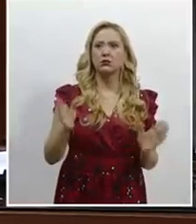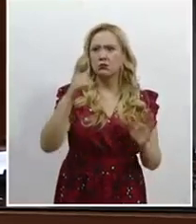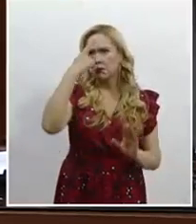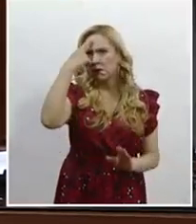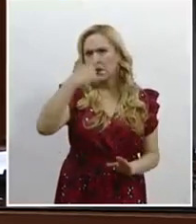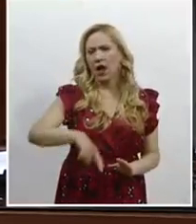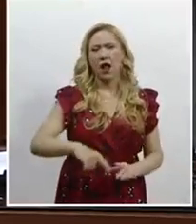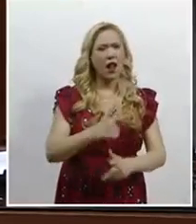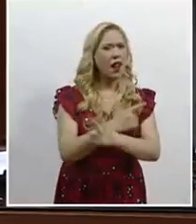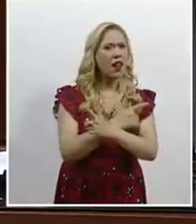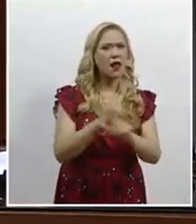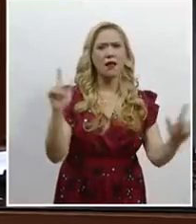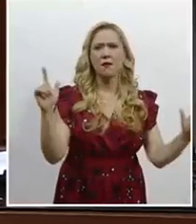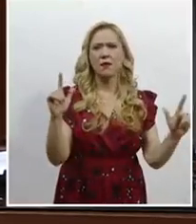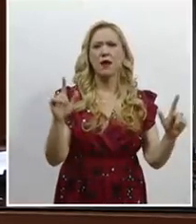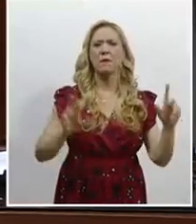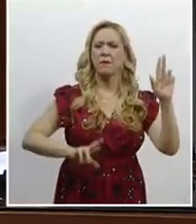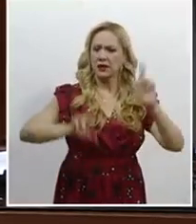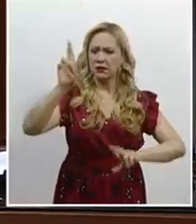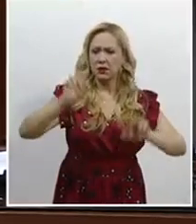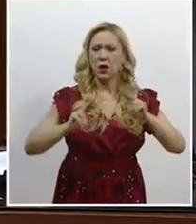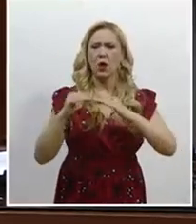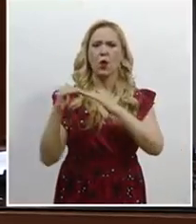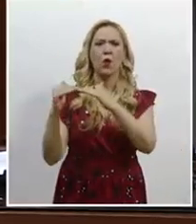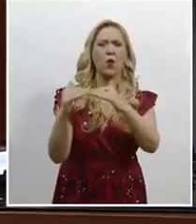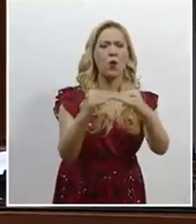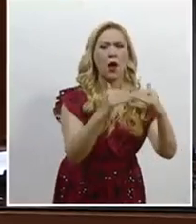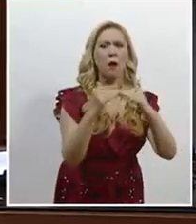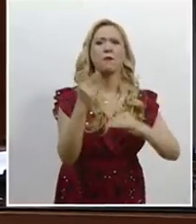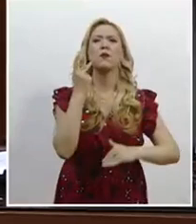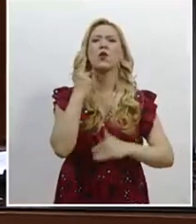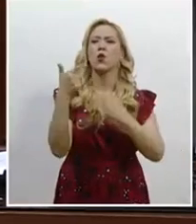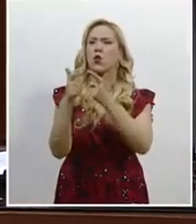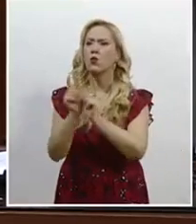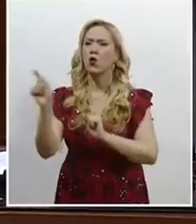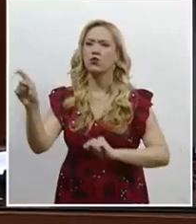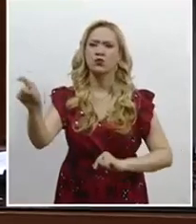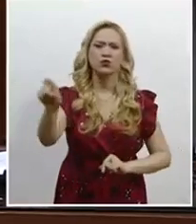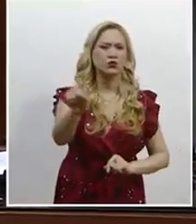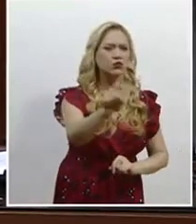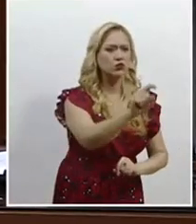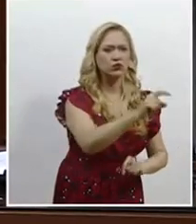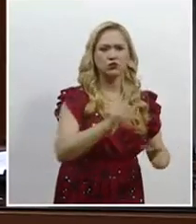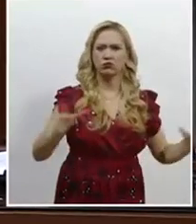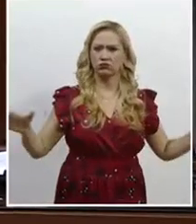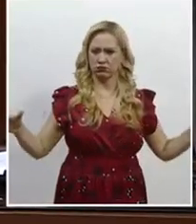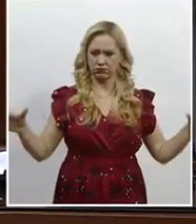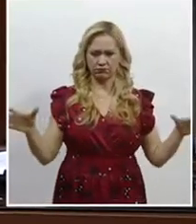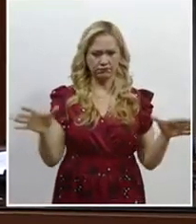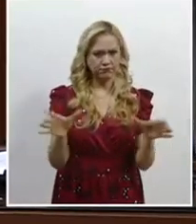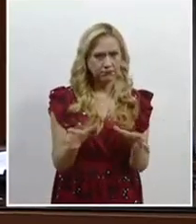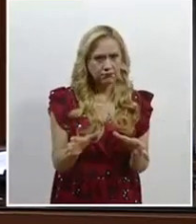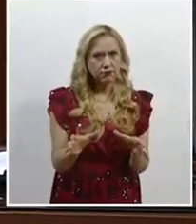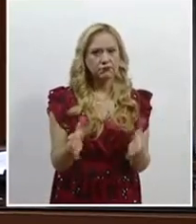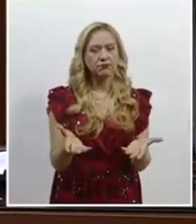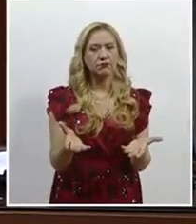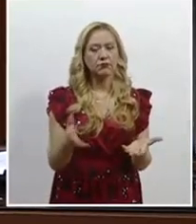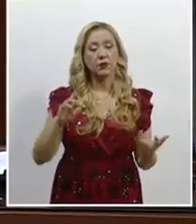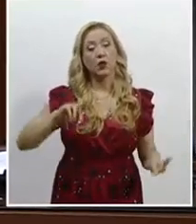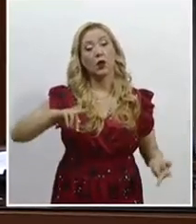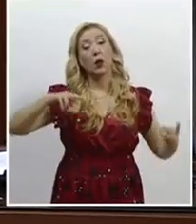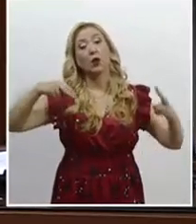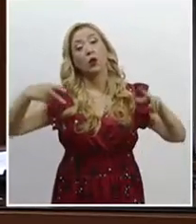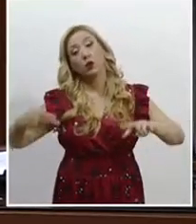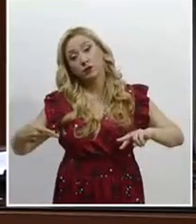la libre e igual participación de las fuerzas políticas con representación democrática o los